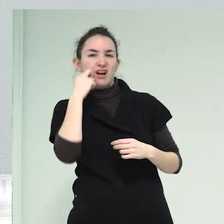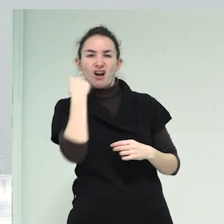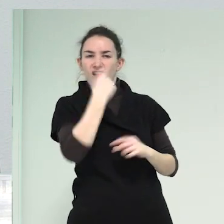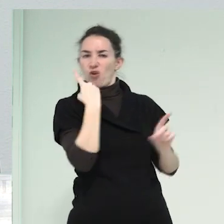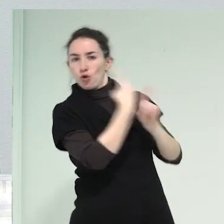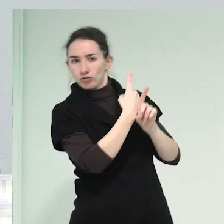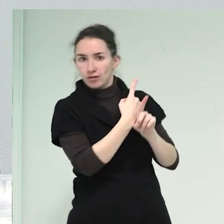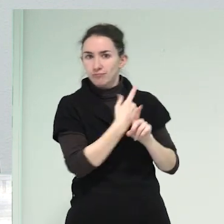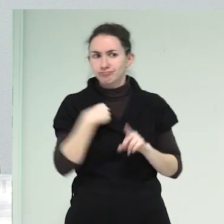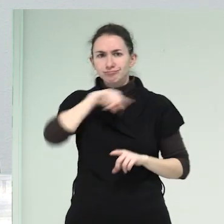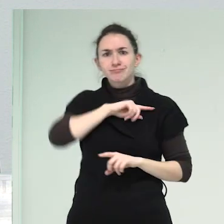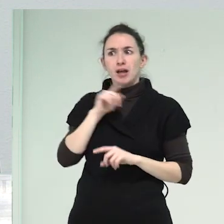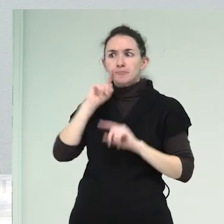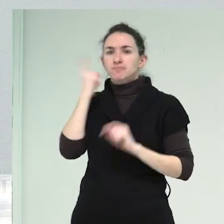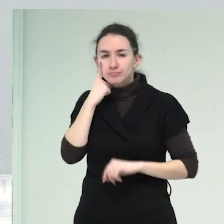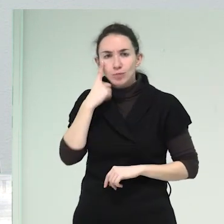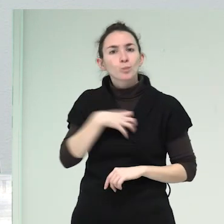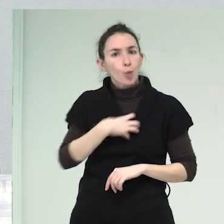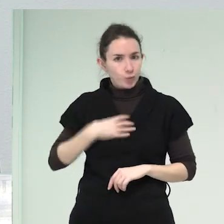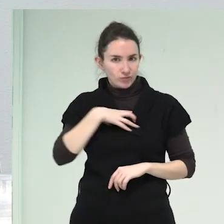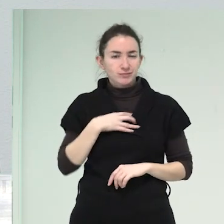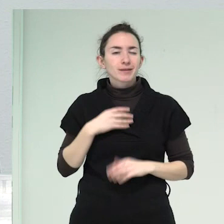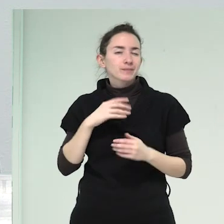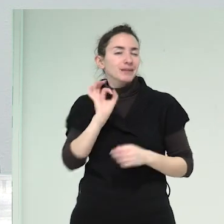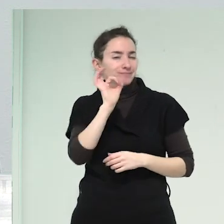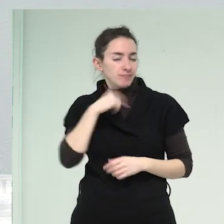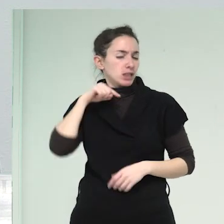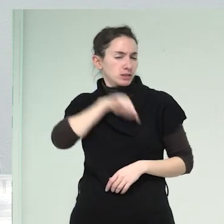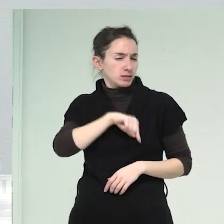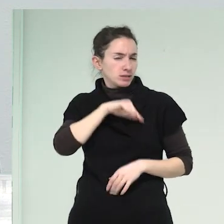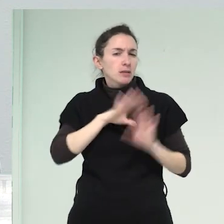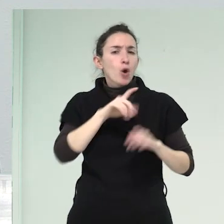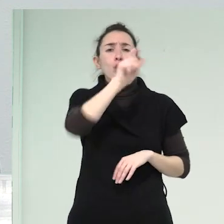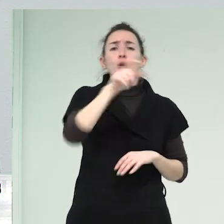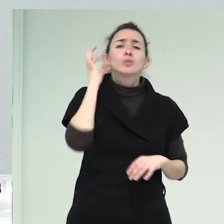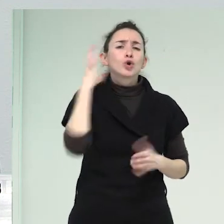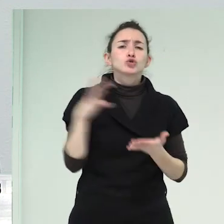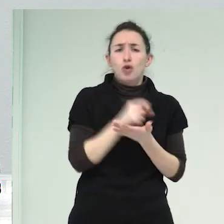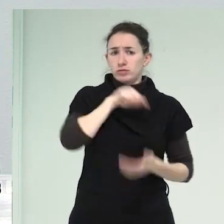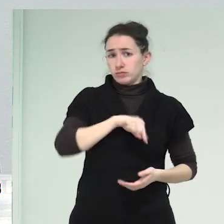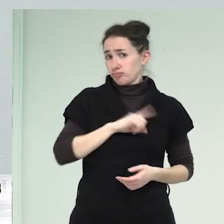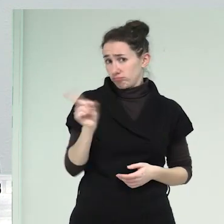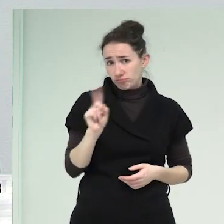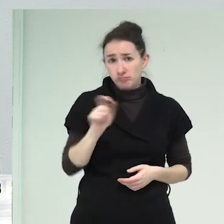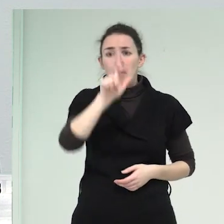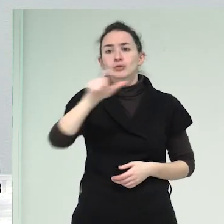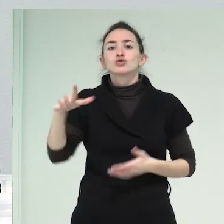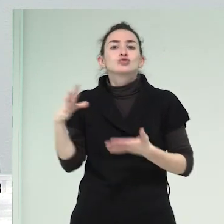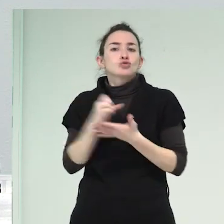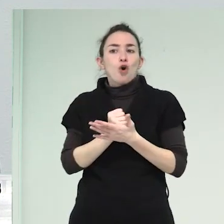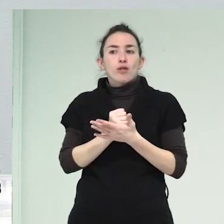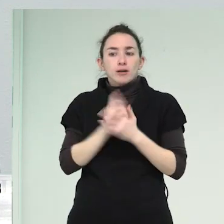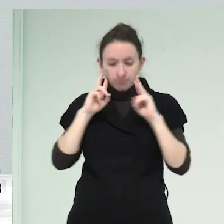Primero, claro que una lo siente, pero no todas las mujeres también lo sienten, ¿no? Ni todas las personas racializadas